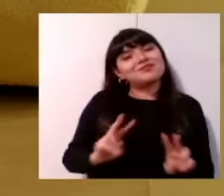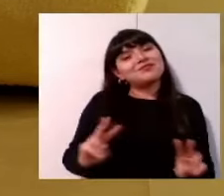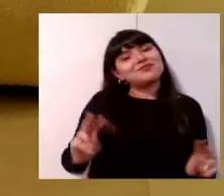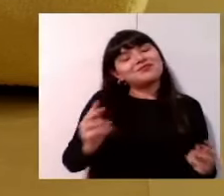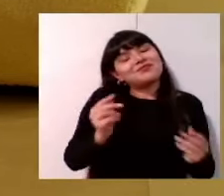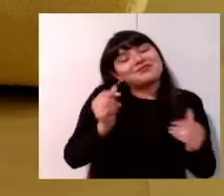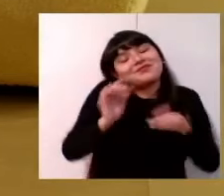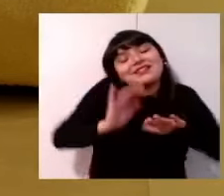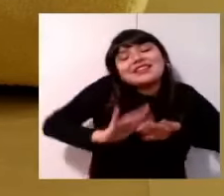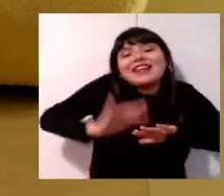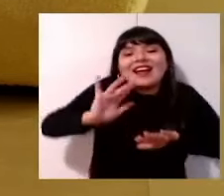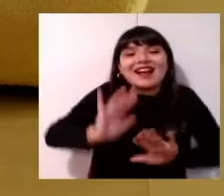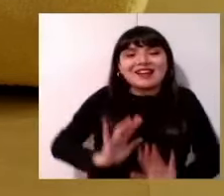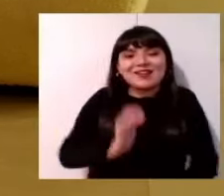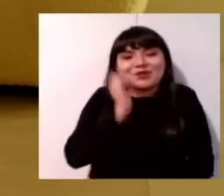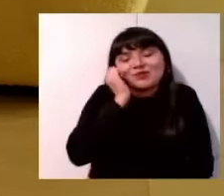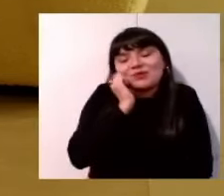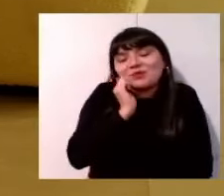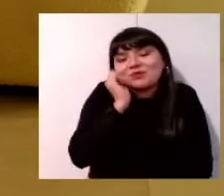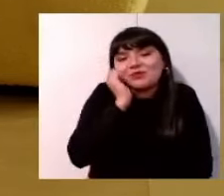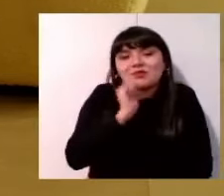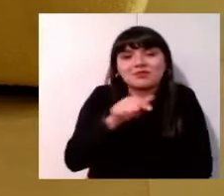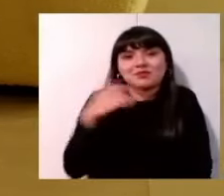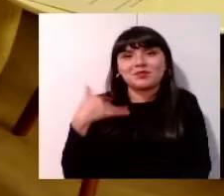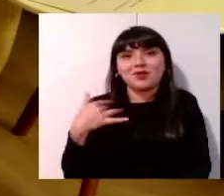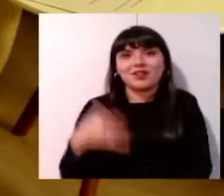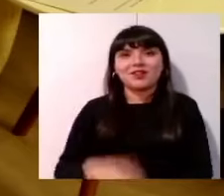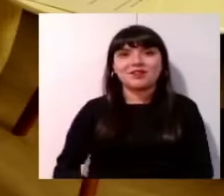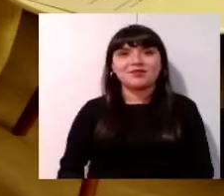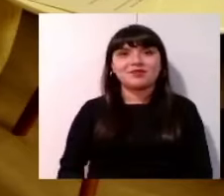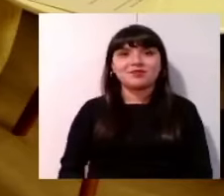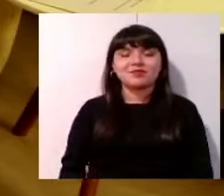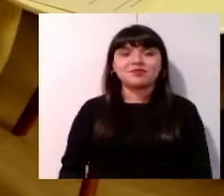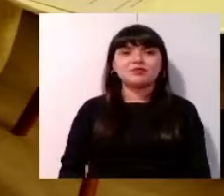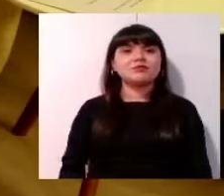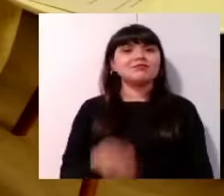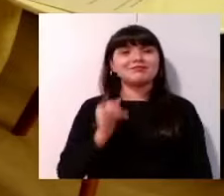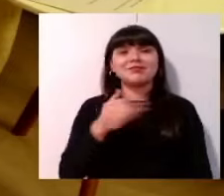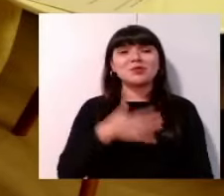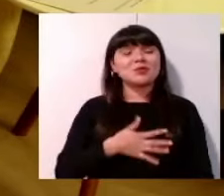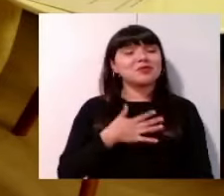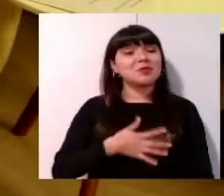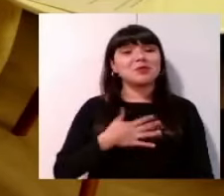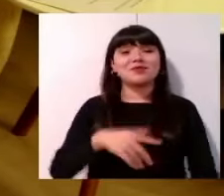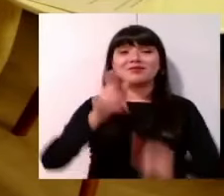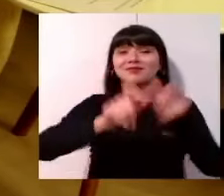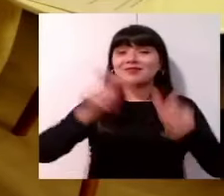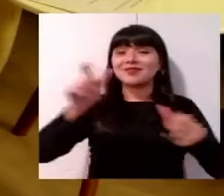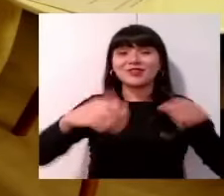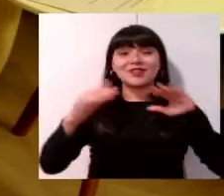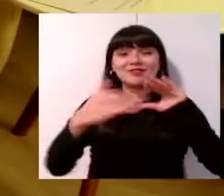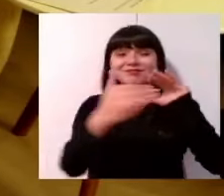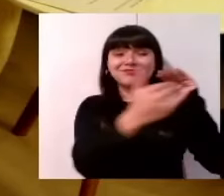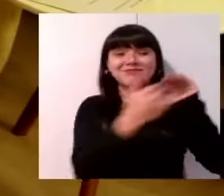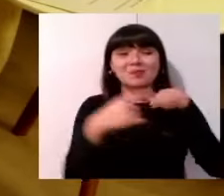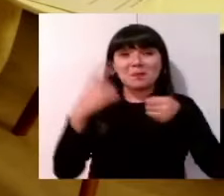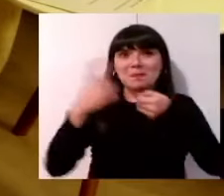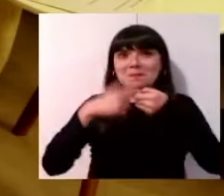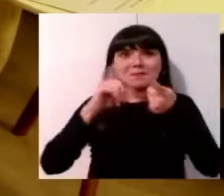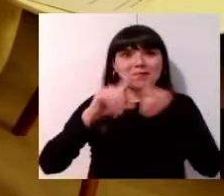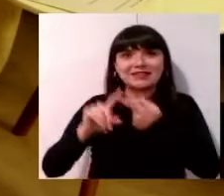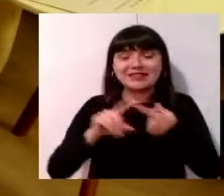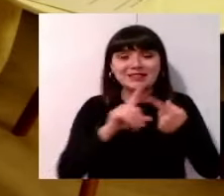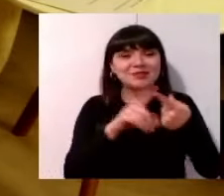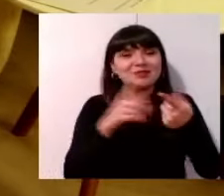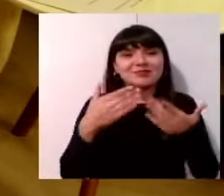importante. Y sabes que me encanta que la gente participe, gracias a todos por las preguntas que nos están haciendo a la doctora